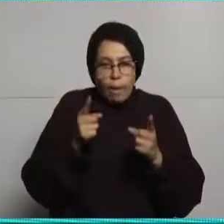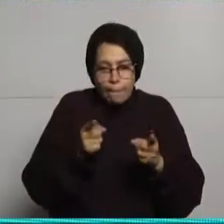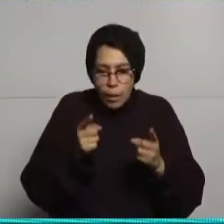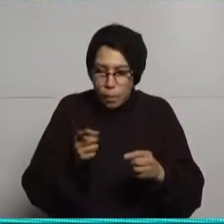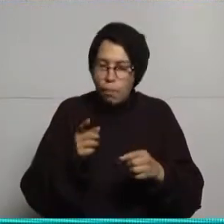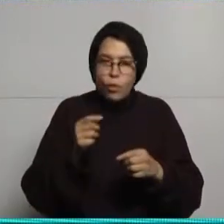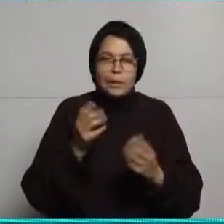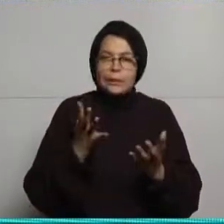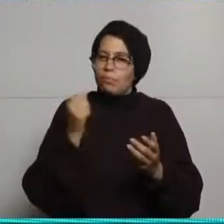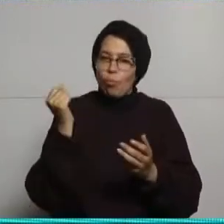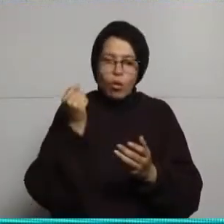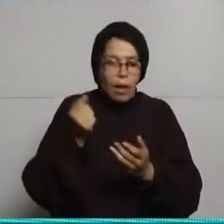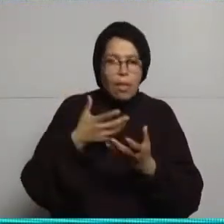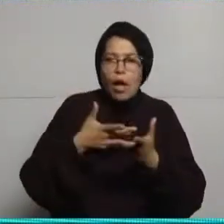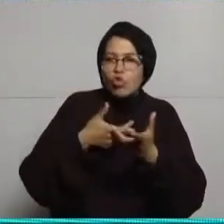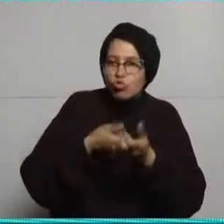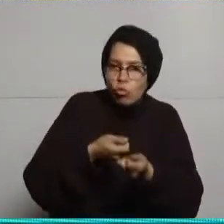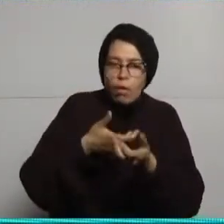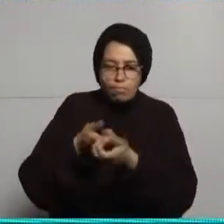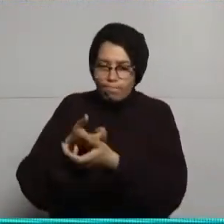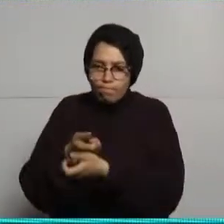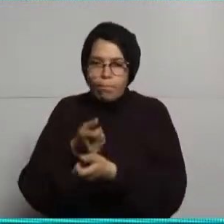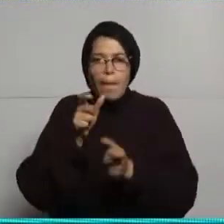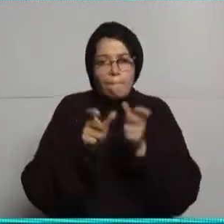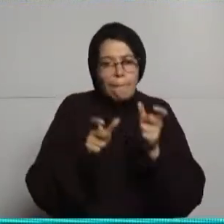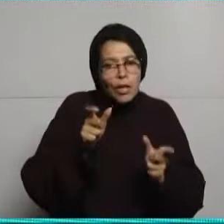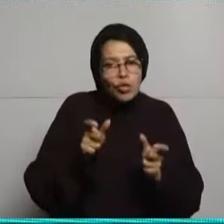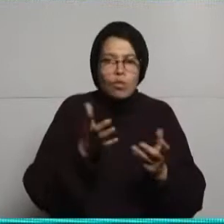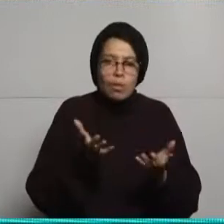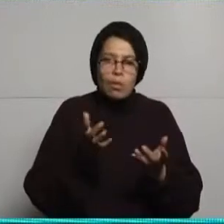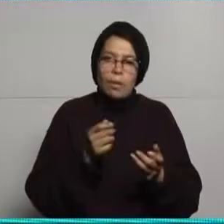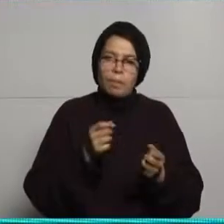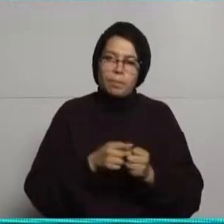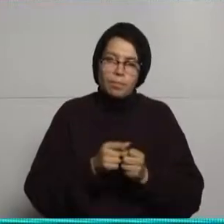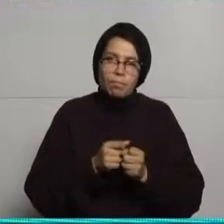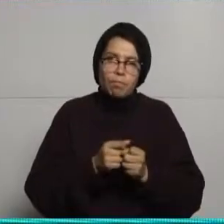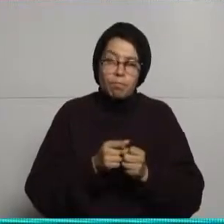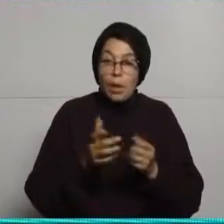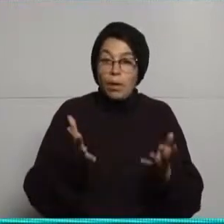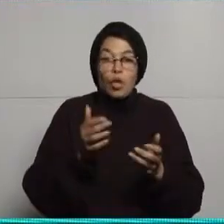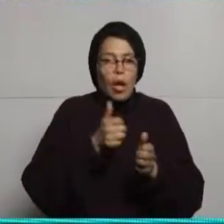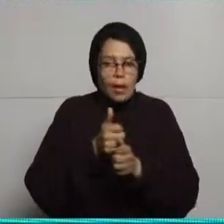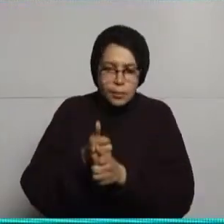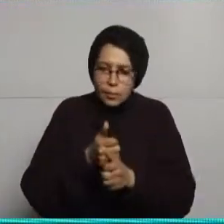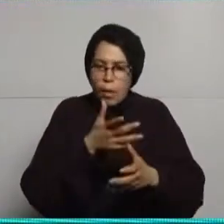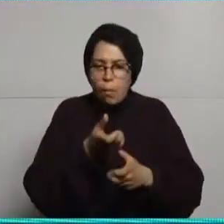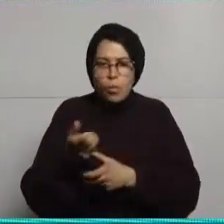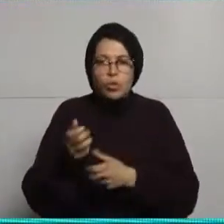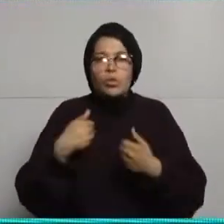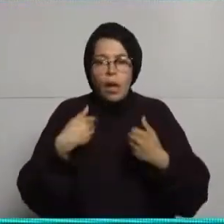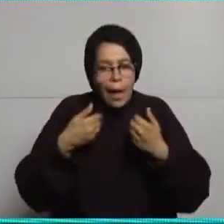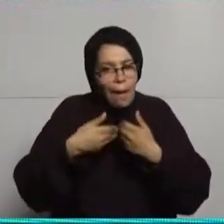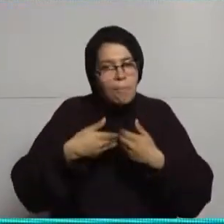la solidaridad. Y bueno, fue así que iniciamos este ciclo que se llamó Un ciclo especial para un Montevideo